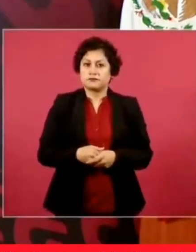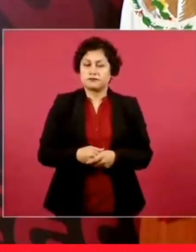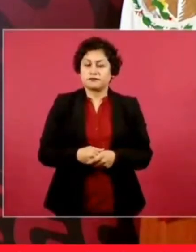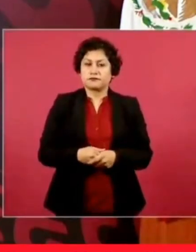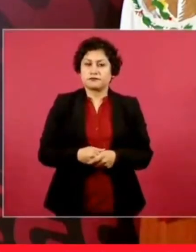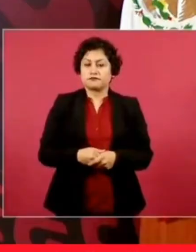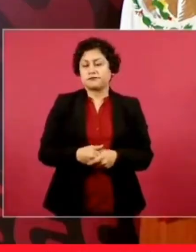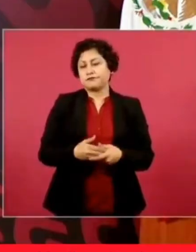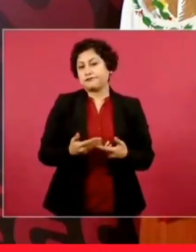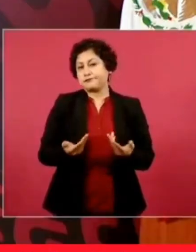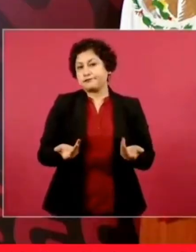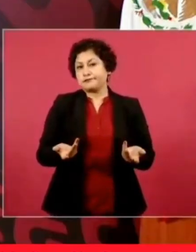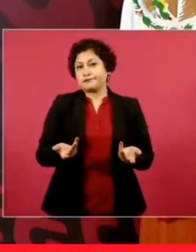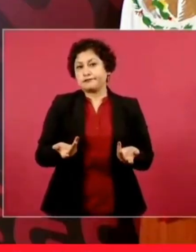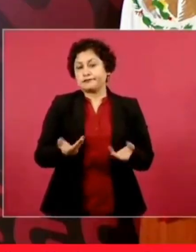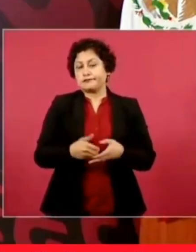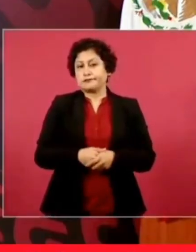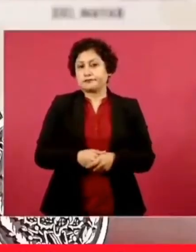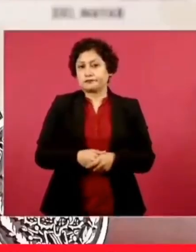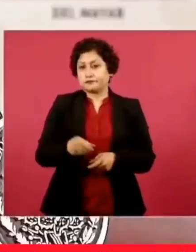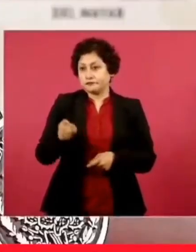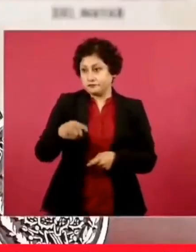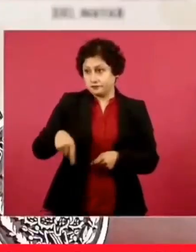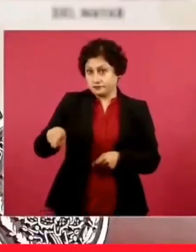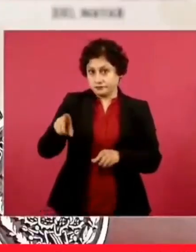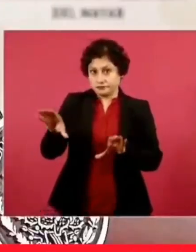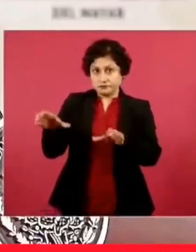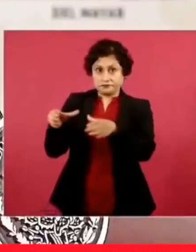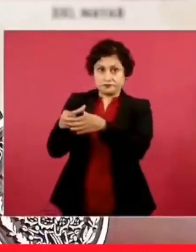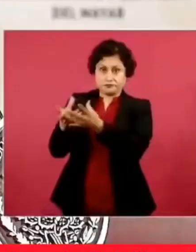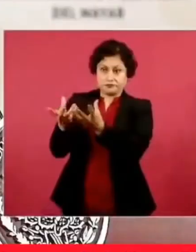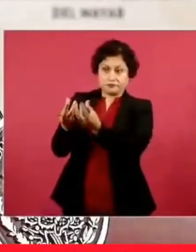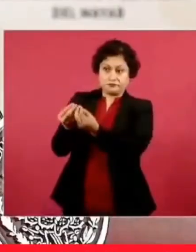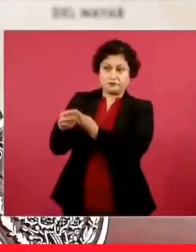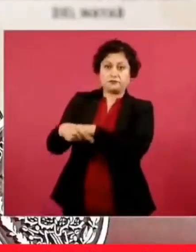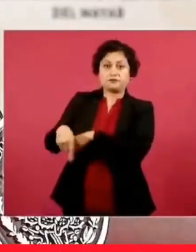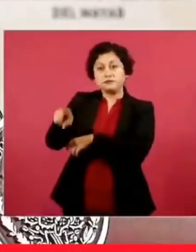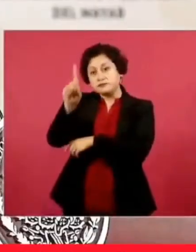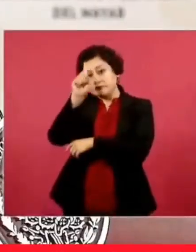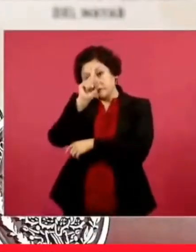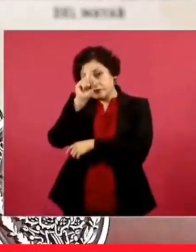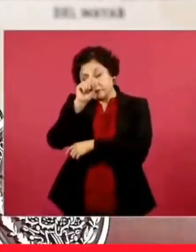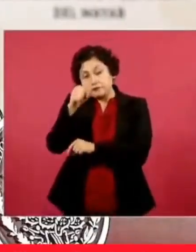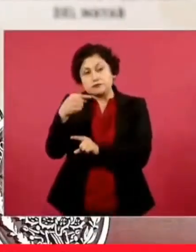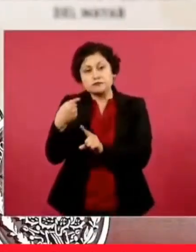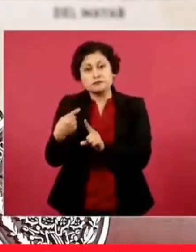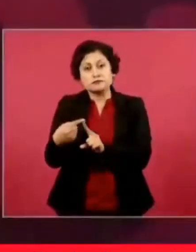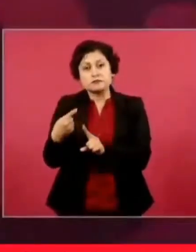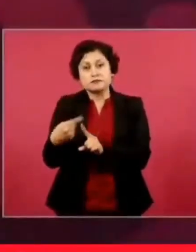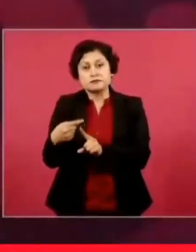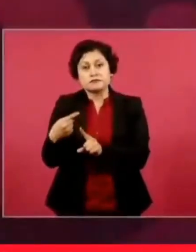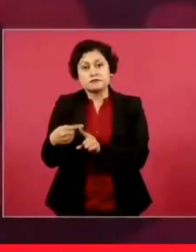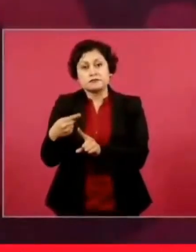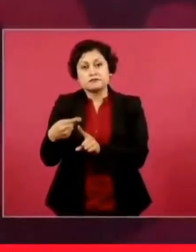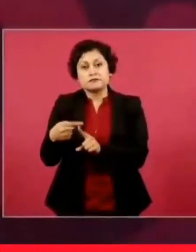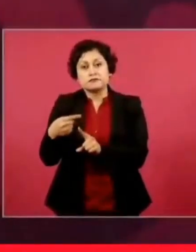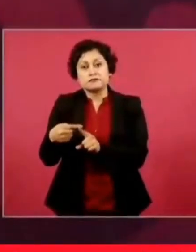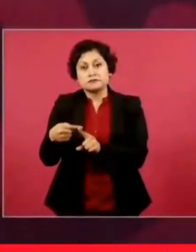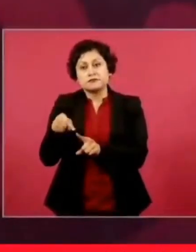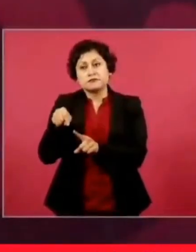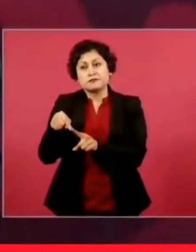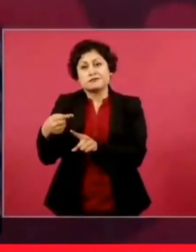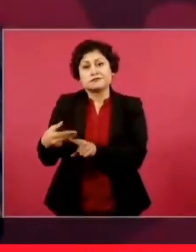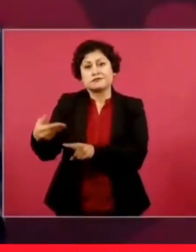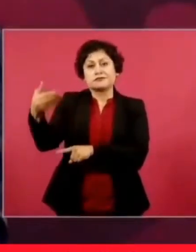Pues ahí tienen de asesores a los que fueron los